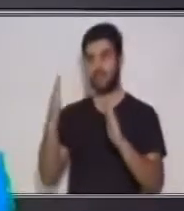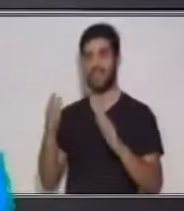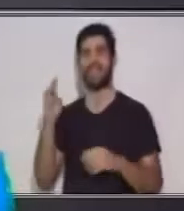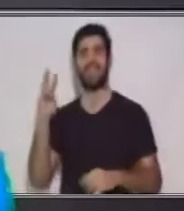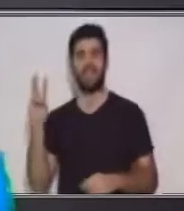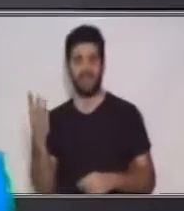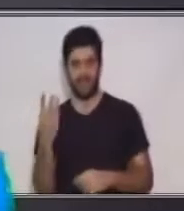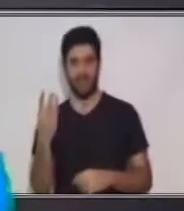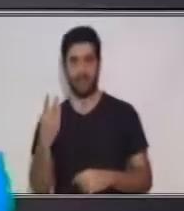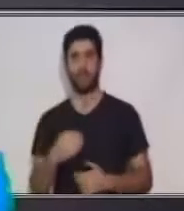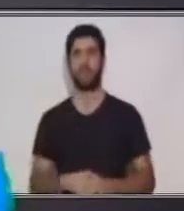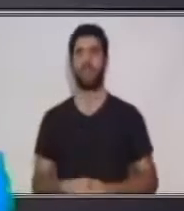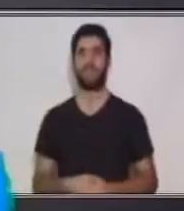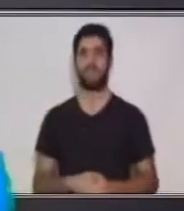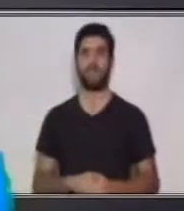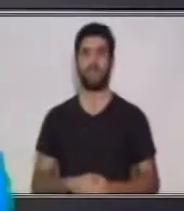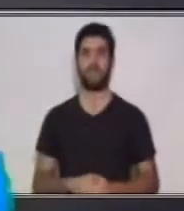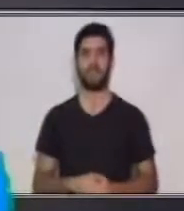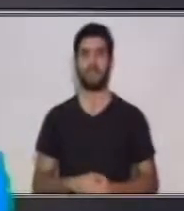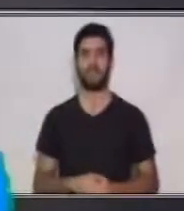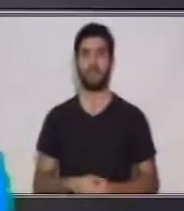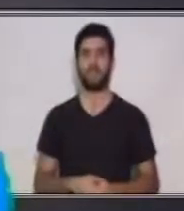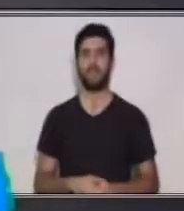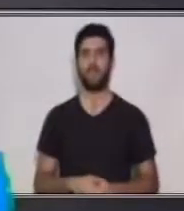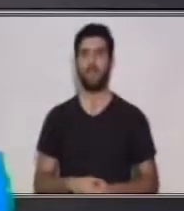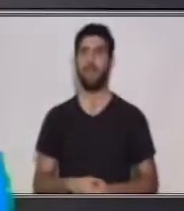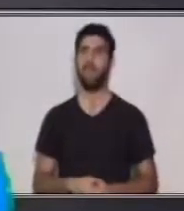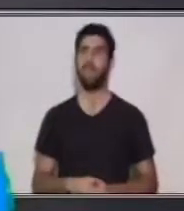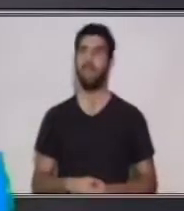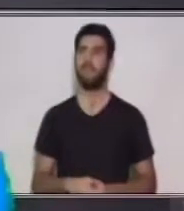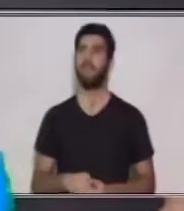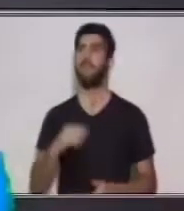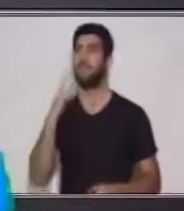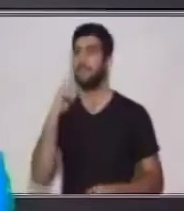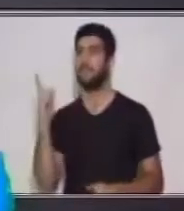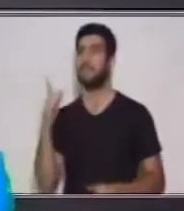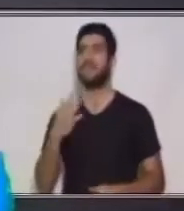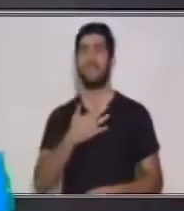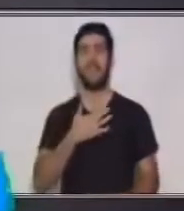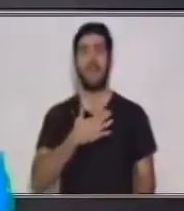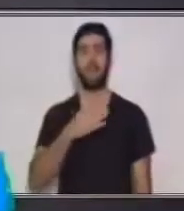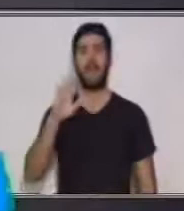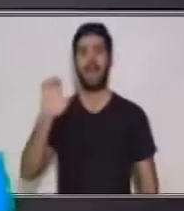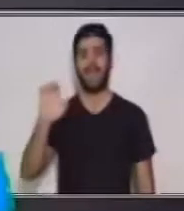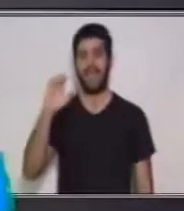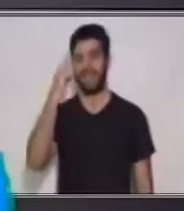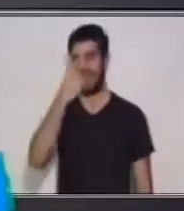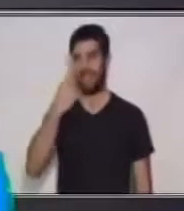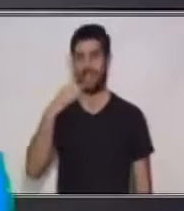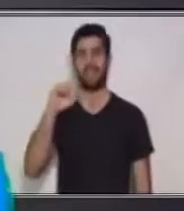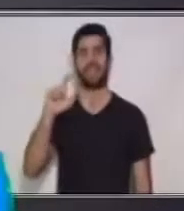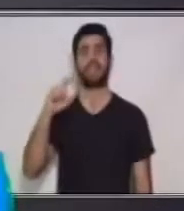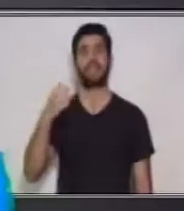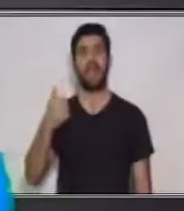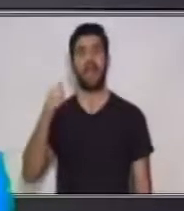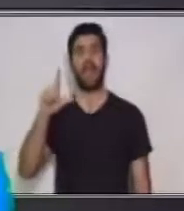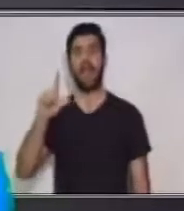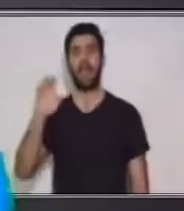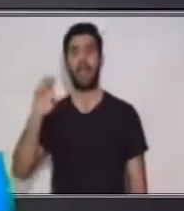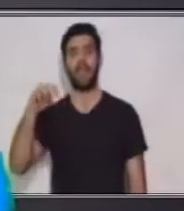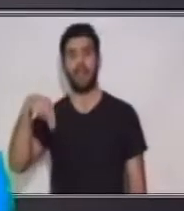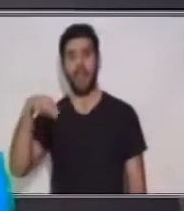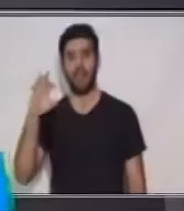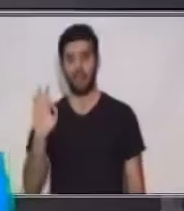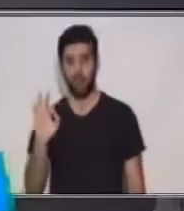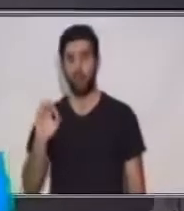a ver en esta ocasión, el cual es el triángulo escaleno. Es un tipo de triángulo que está formado